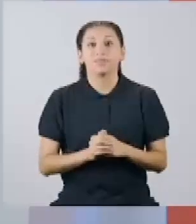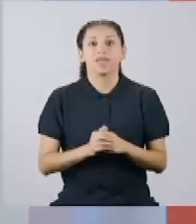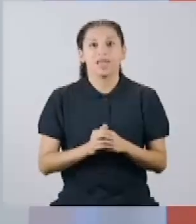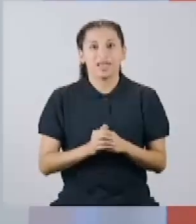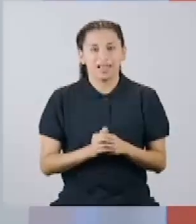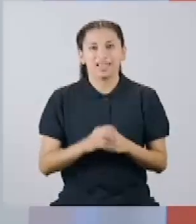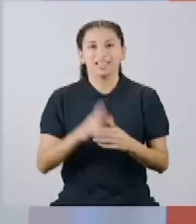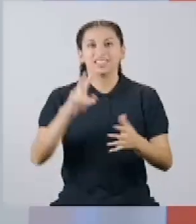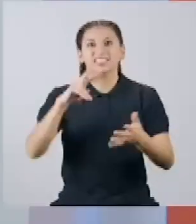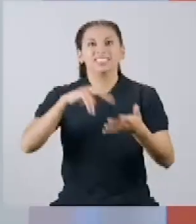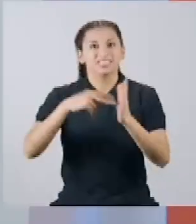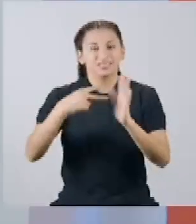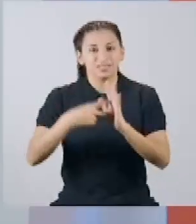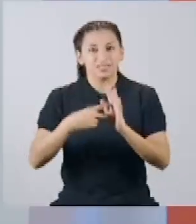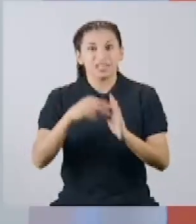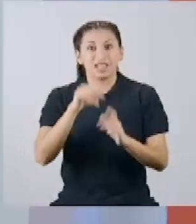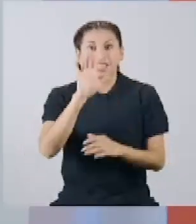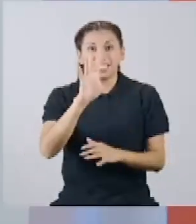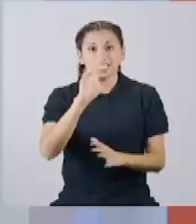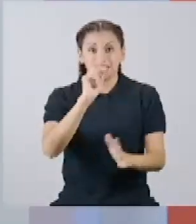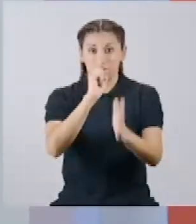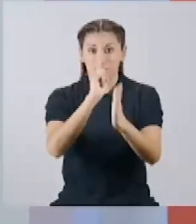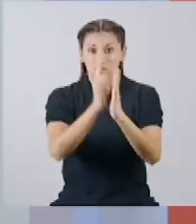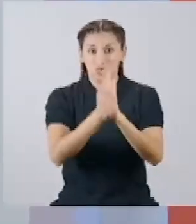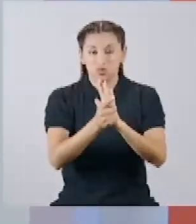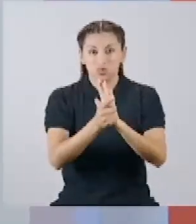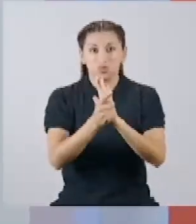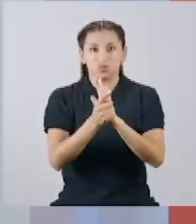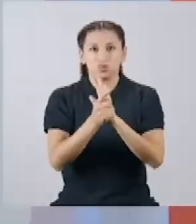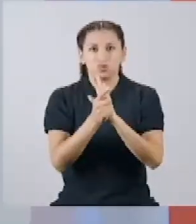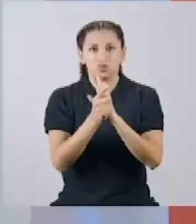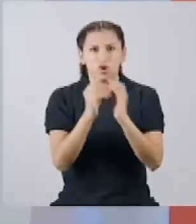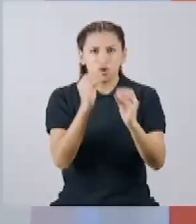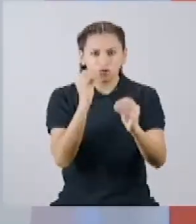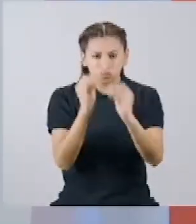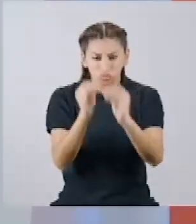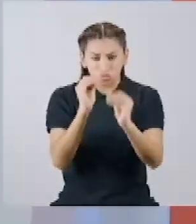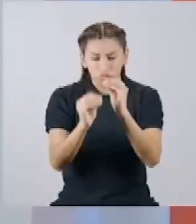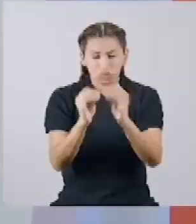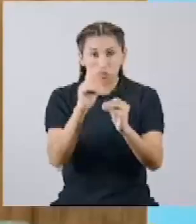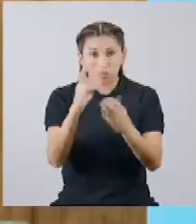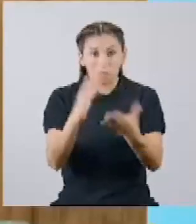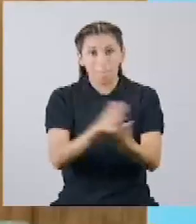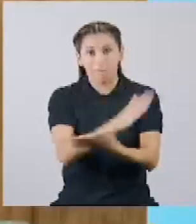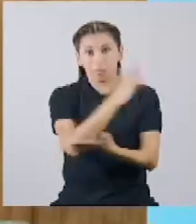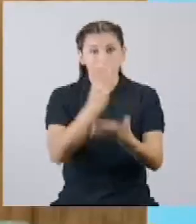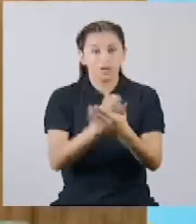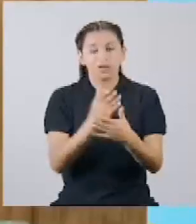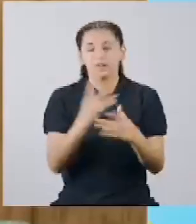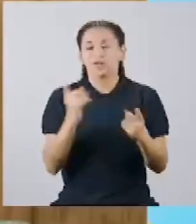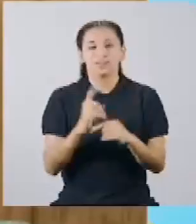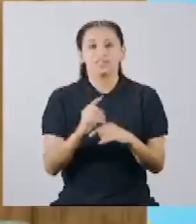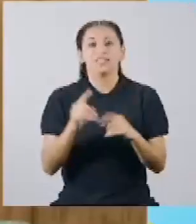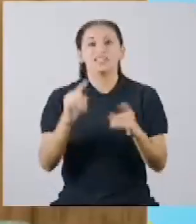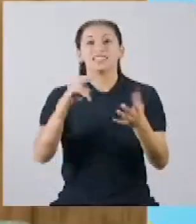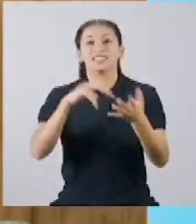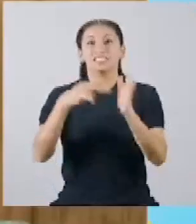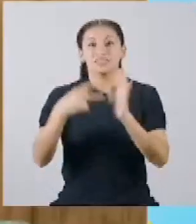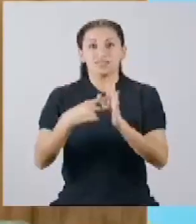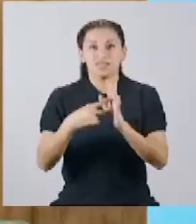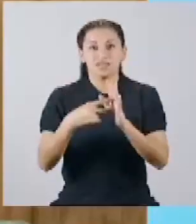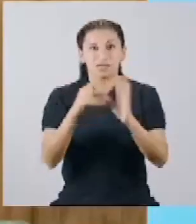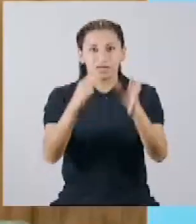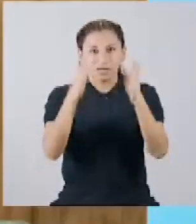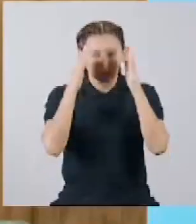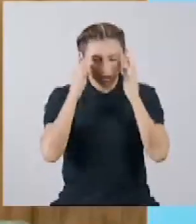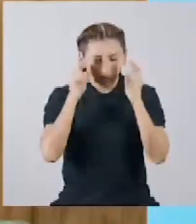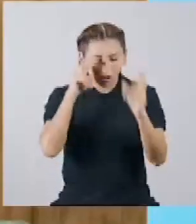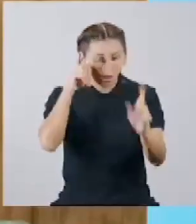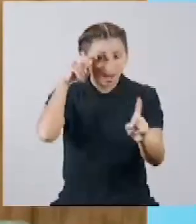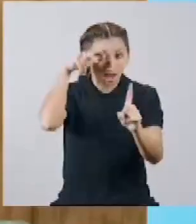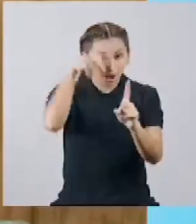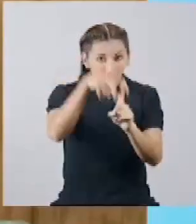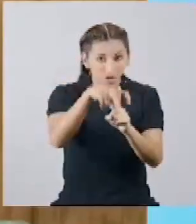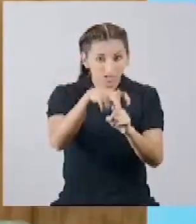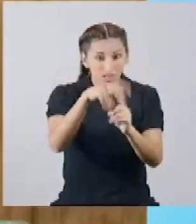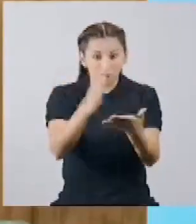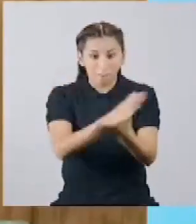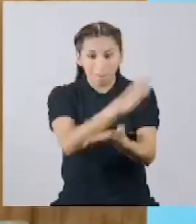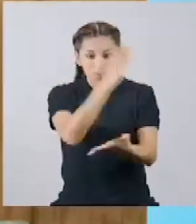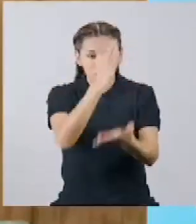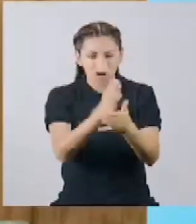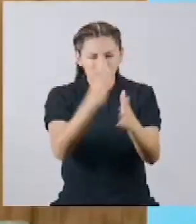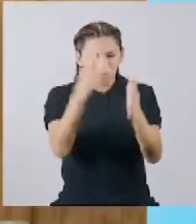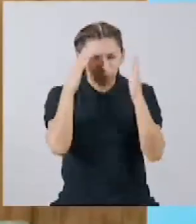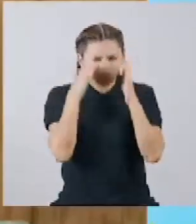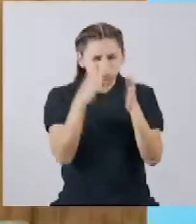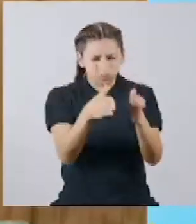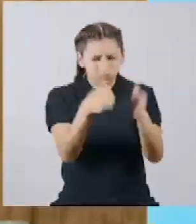que Einstein se tardaba 5 minutos en resolver un problema? Lo importante es definir el problema para encontrar la